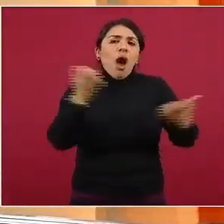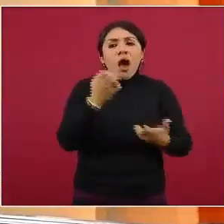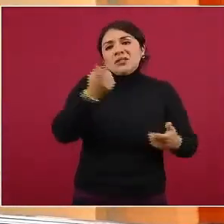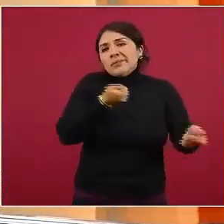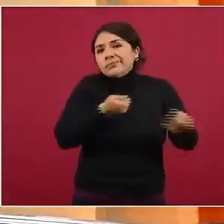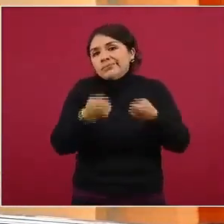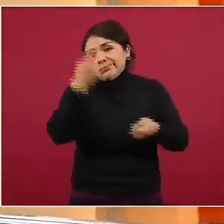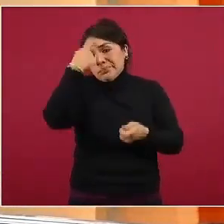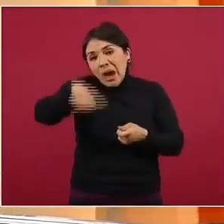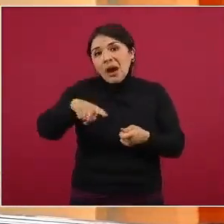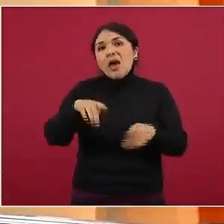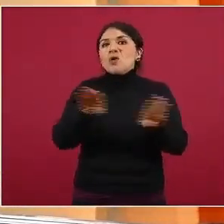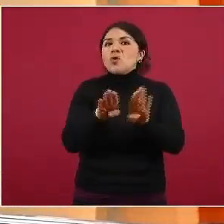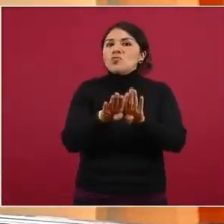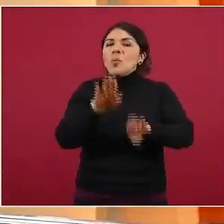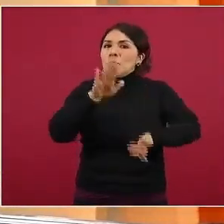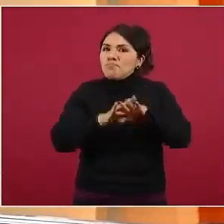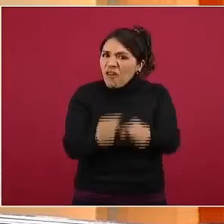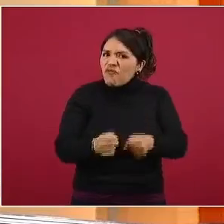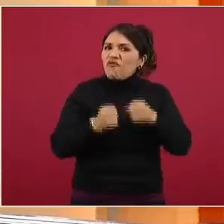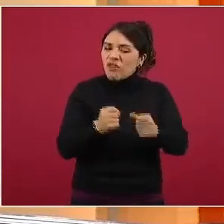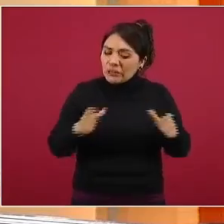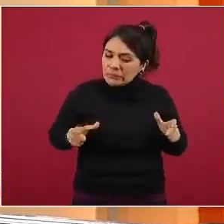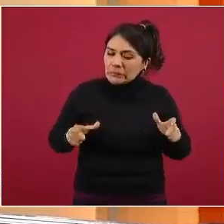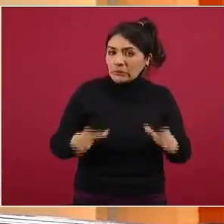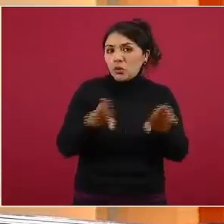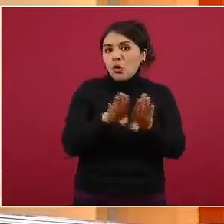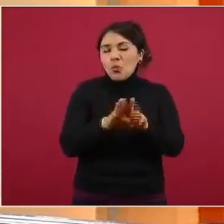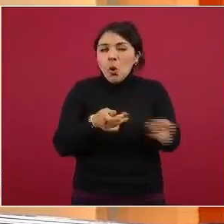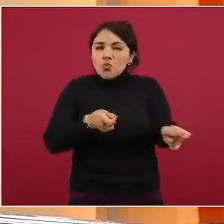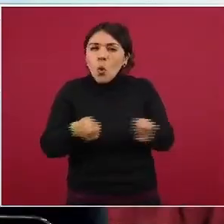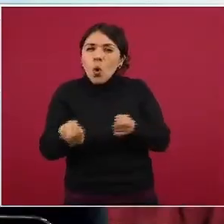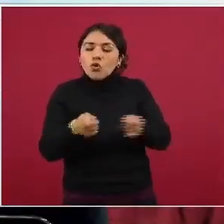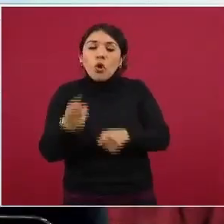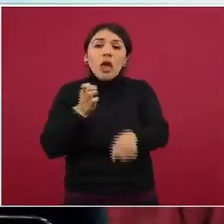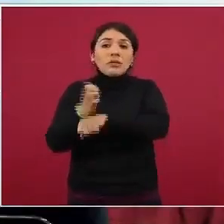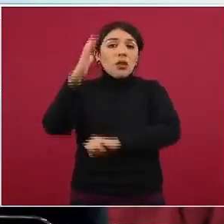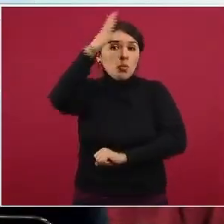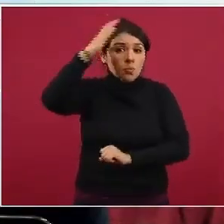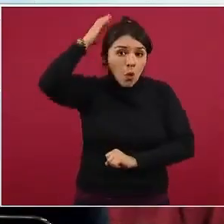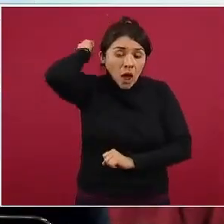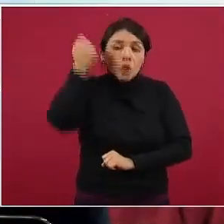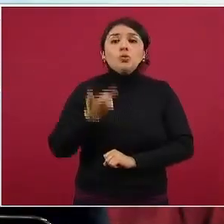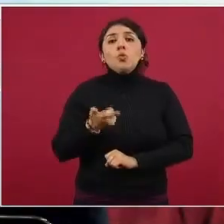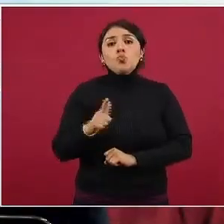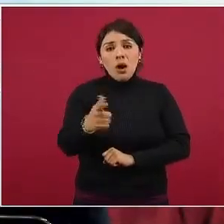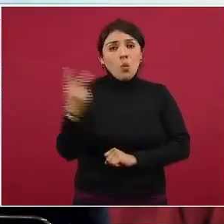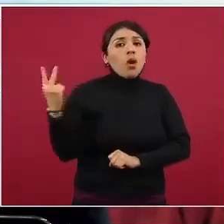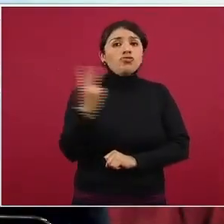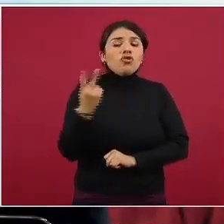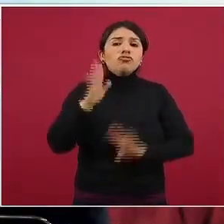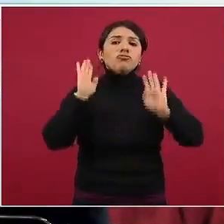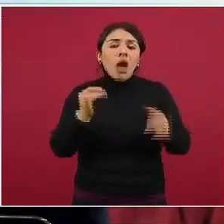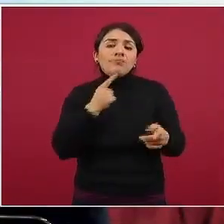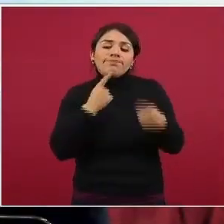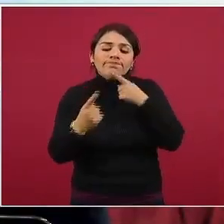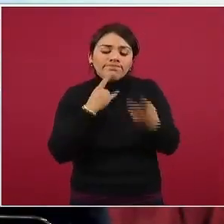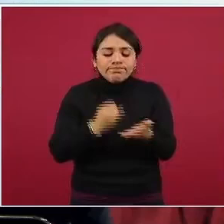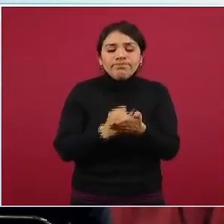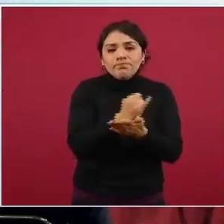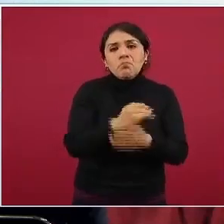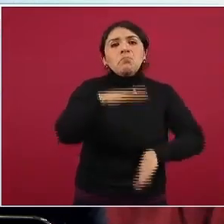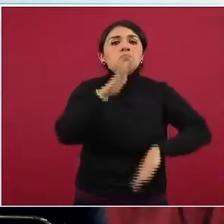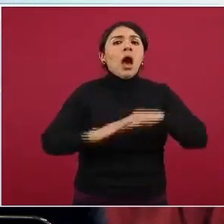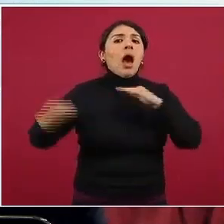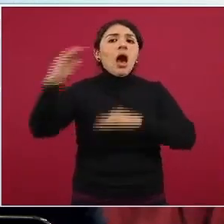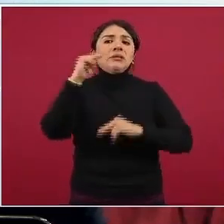para intensificar las acciones de control. En el estado de Morelos y de Guanajuato se decidió incrementar el